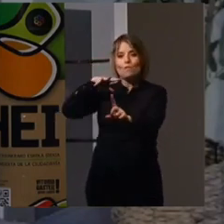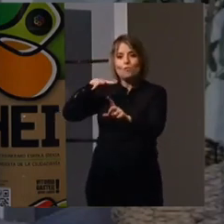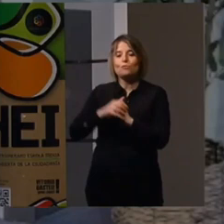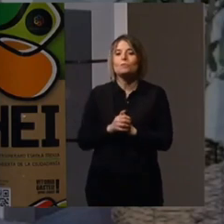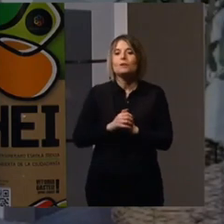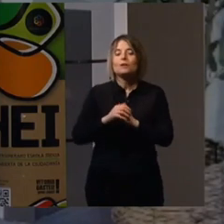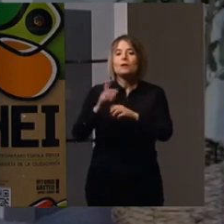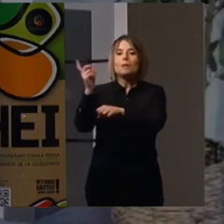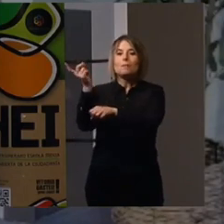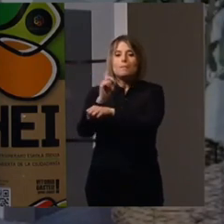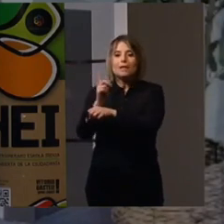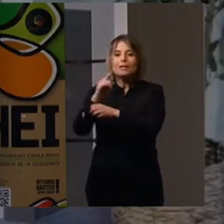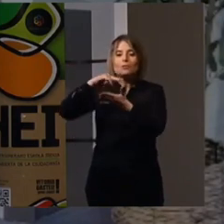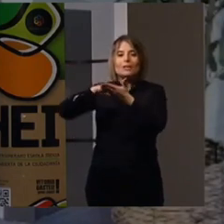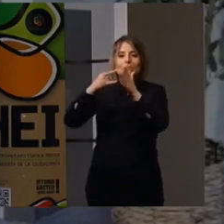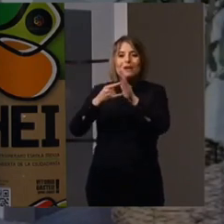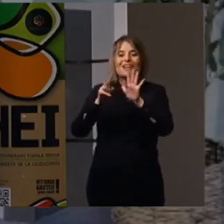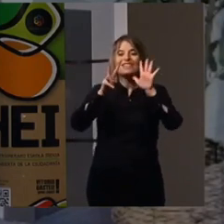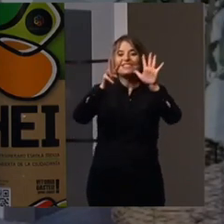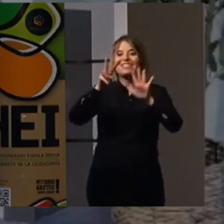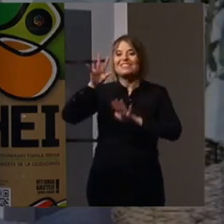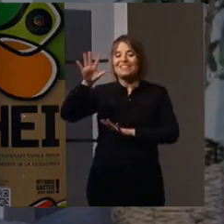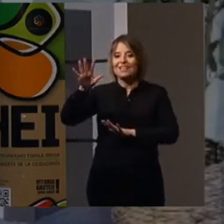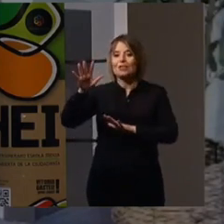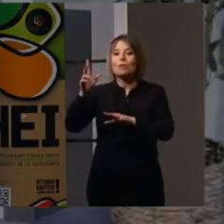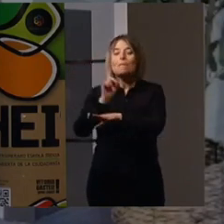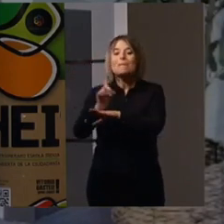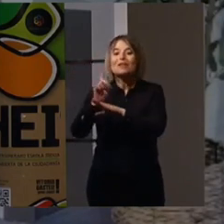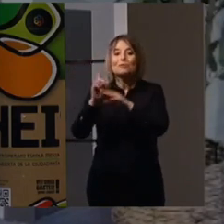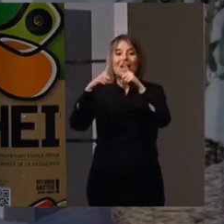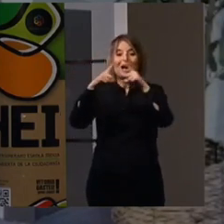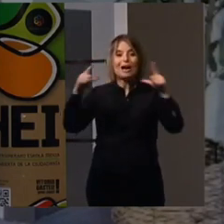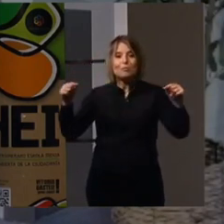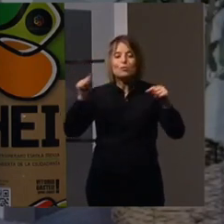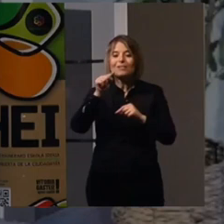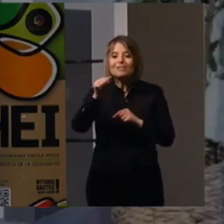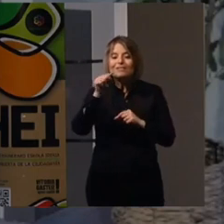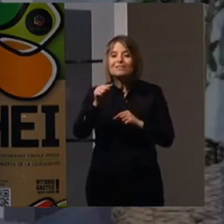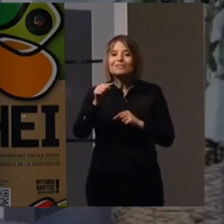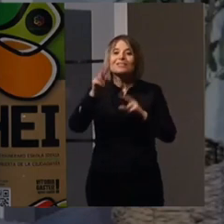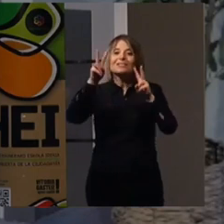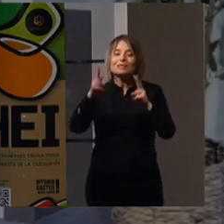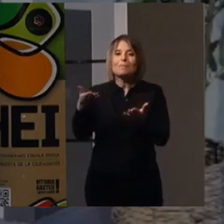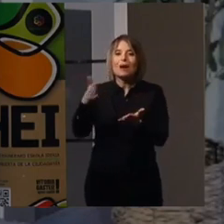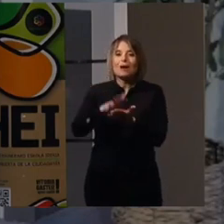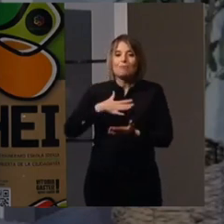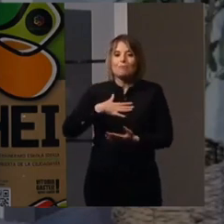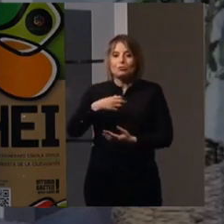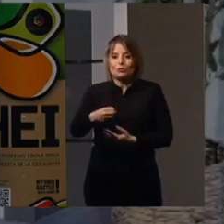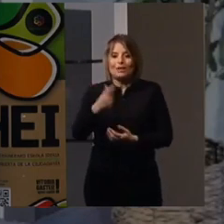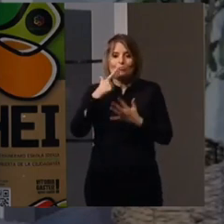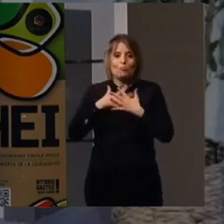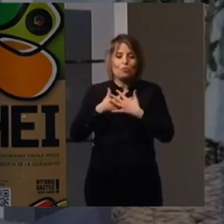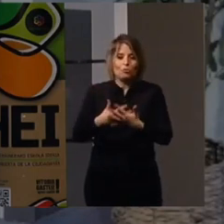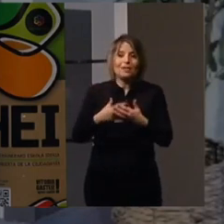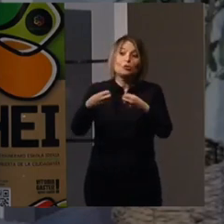Con las películas Plan 75, una película en japonés, una película que nos va a hablar sobre la eutanasia, subtitulada, por